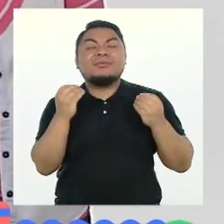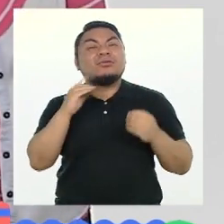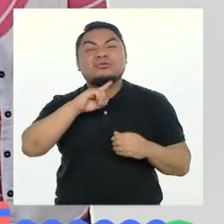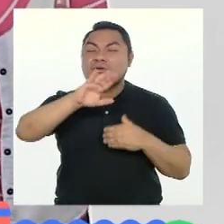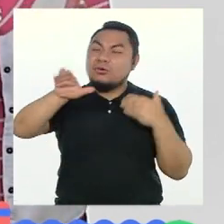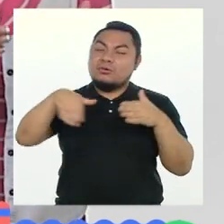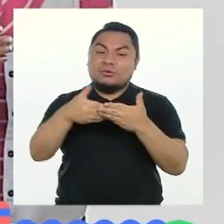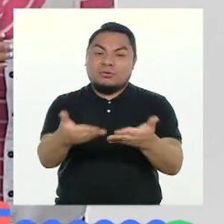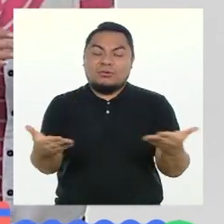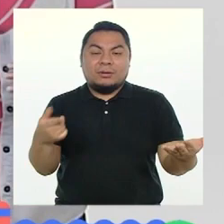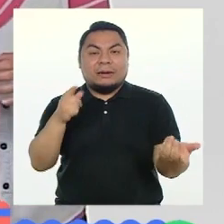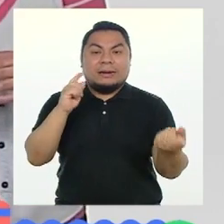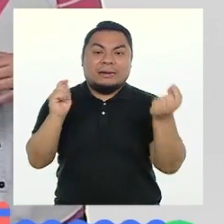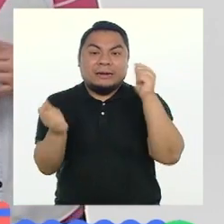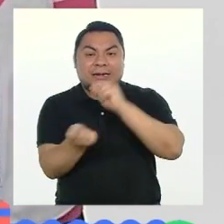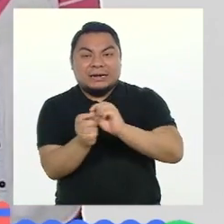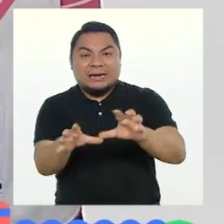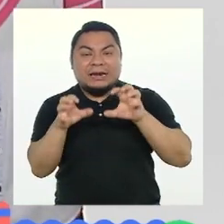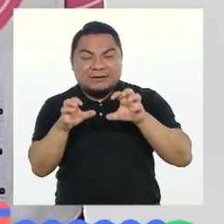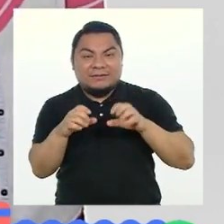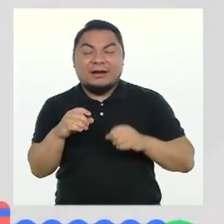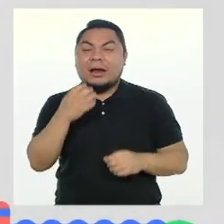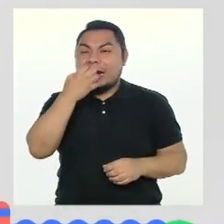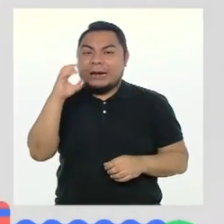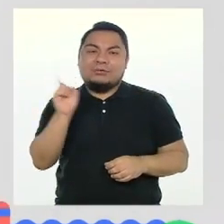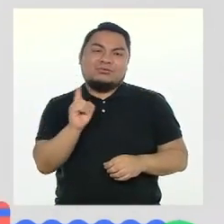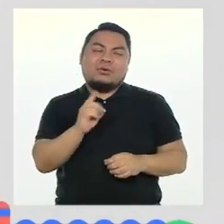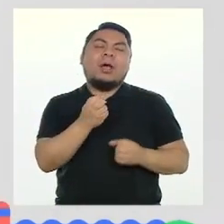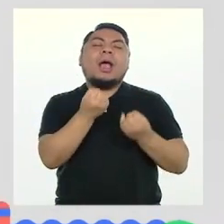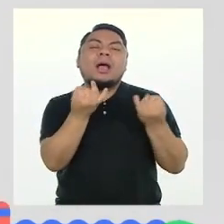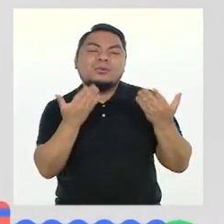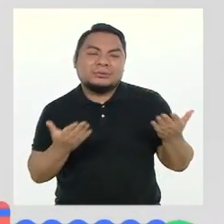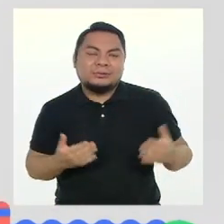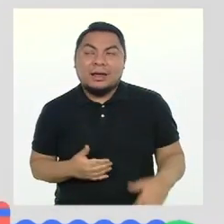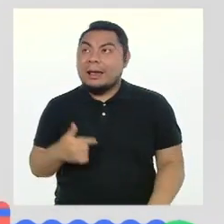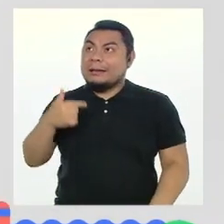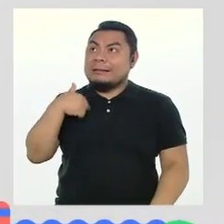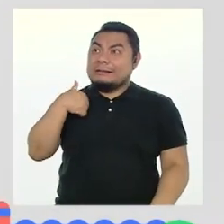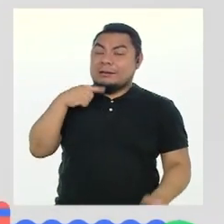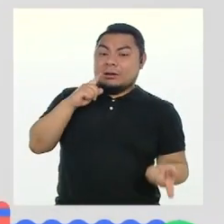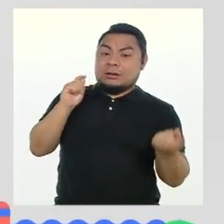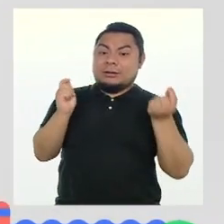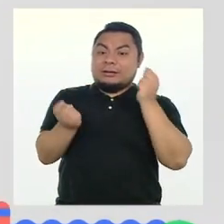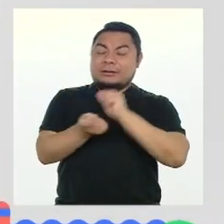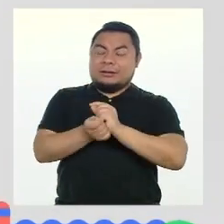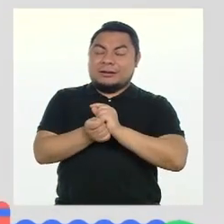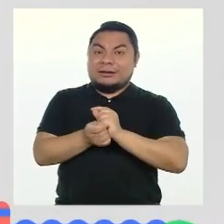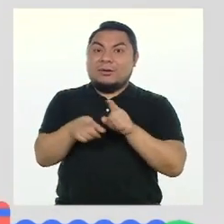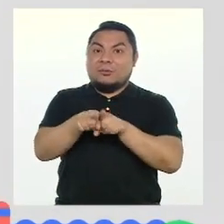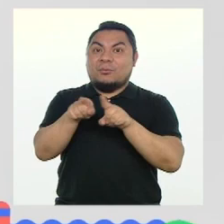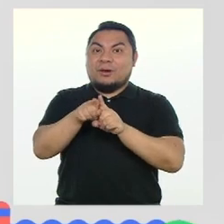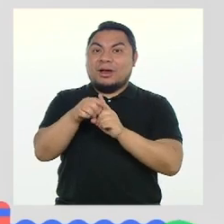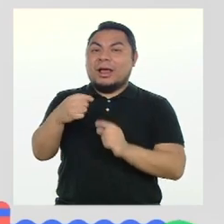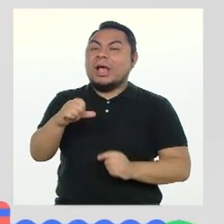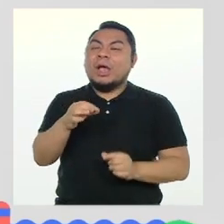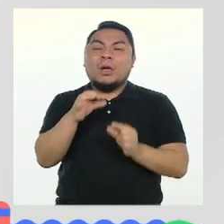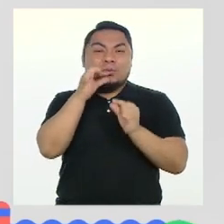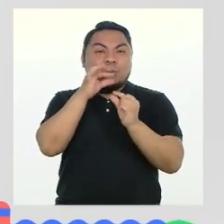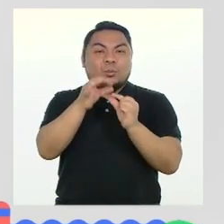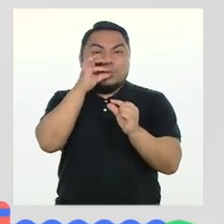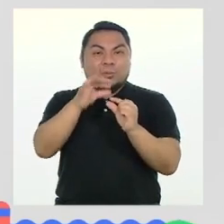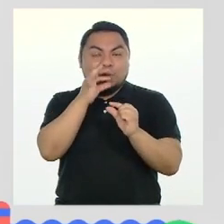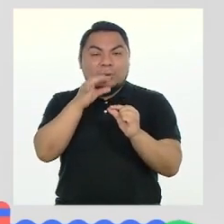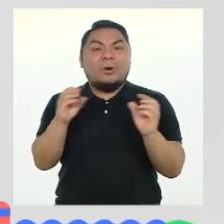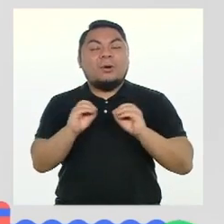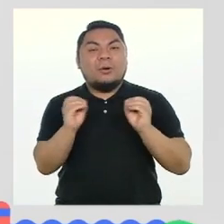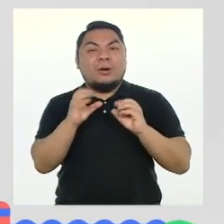todos los objetos se transforman con el frío o calor. O sea que no me puedo convertir en un chup, marciano, bodoque